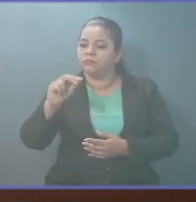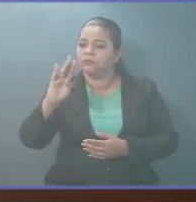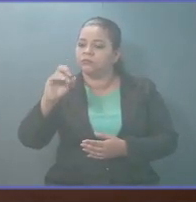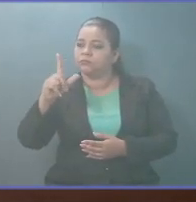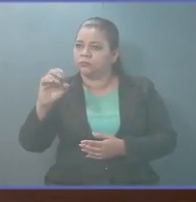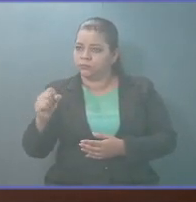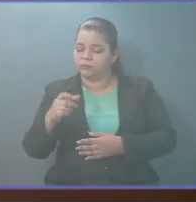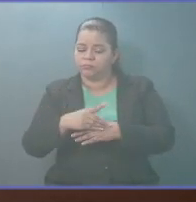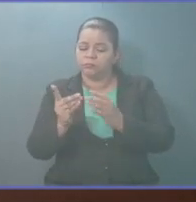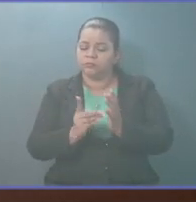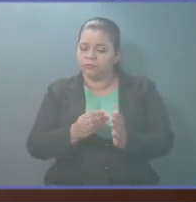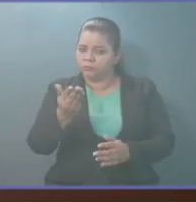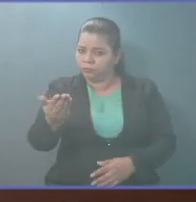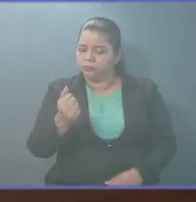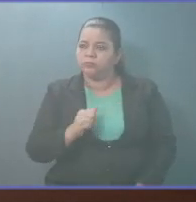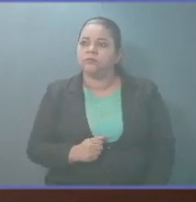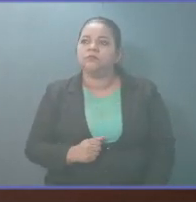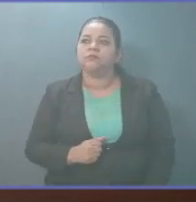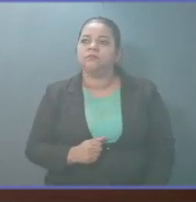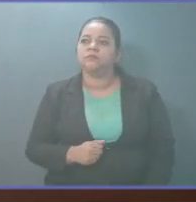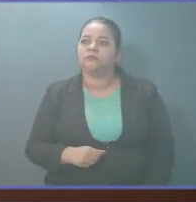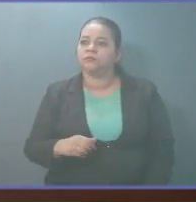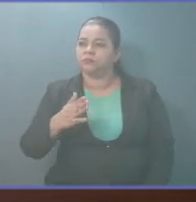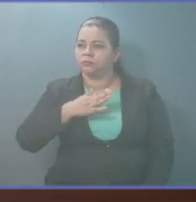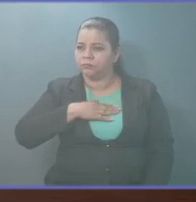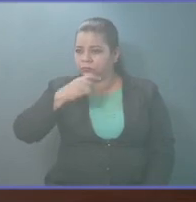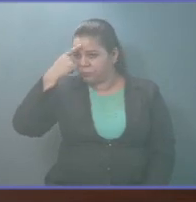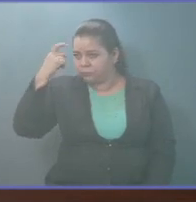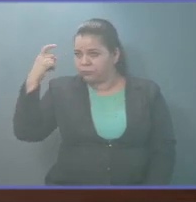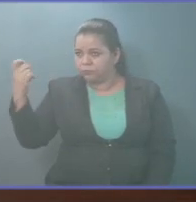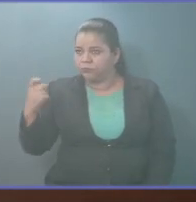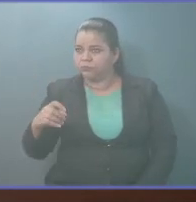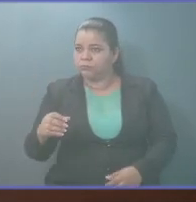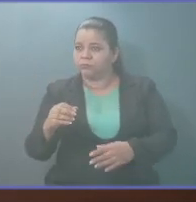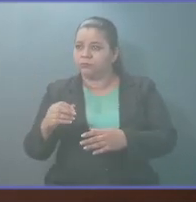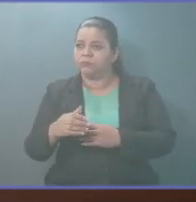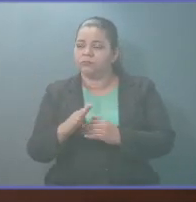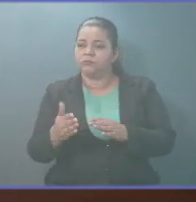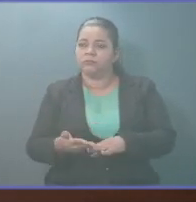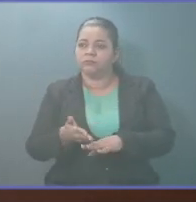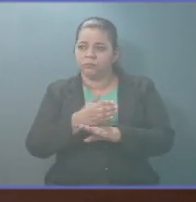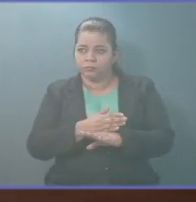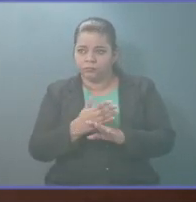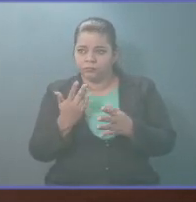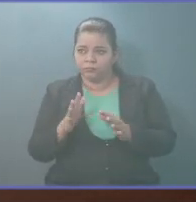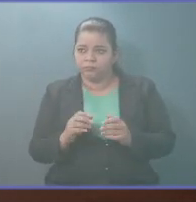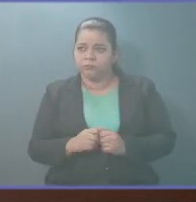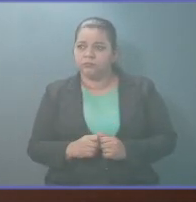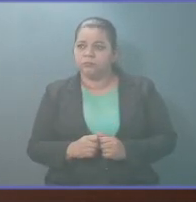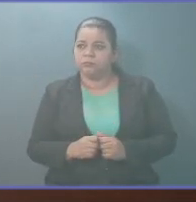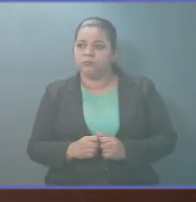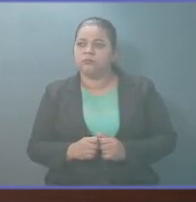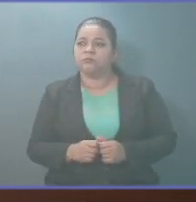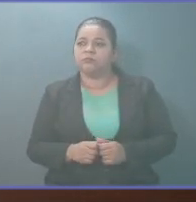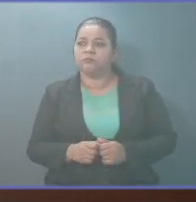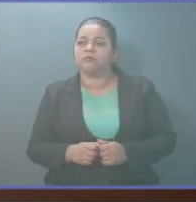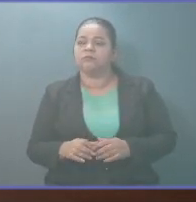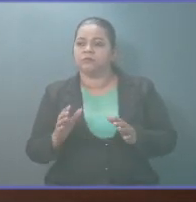Diputado Ricardo Velázquez, tiene la palabra. Yo no recuerdo en la discusión cómo se nos fue días continuos. Yo hubiese observado, pero